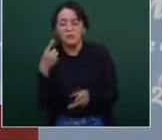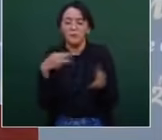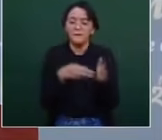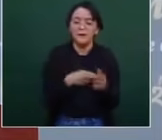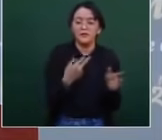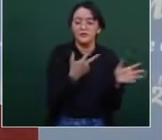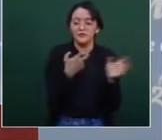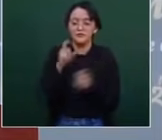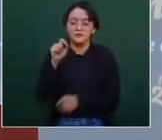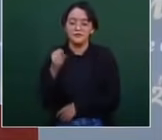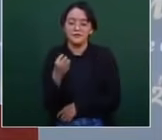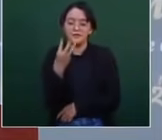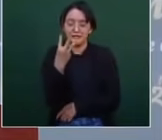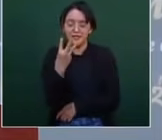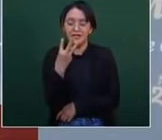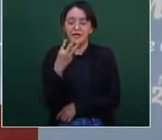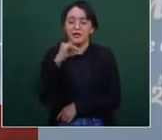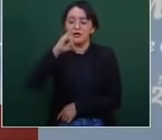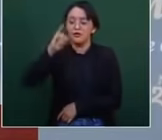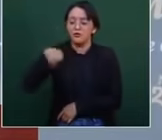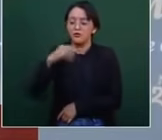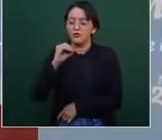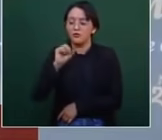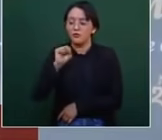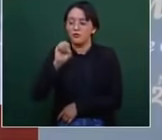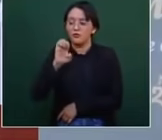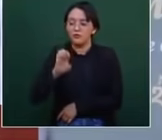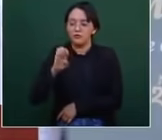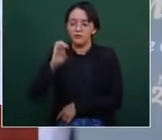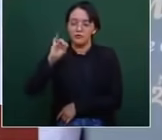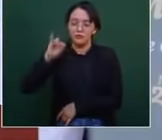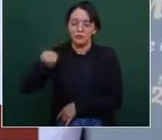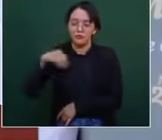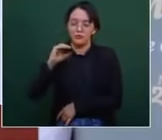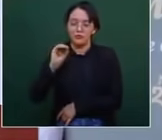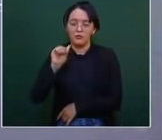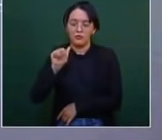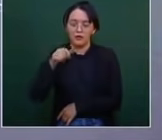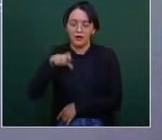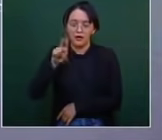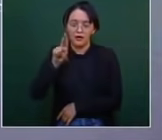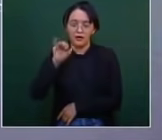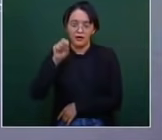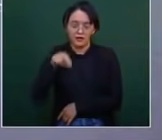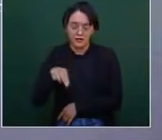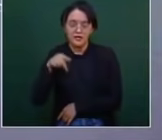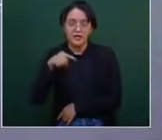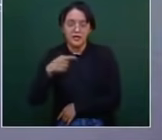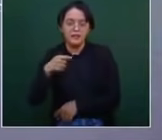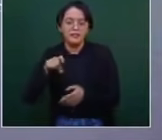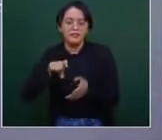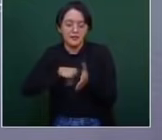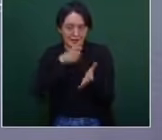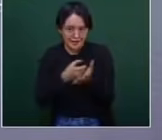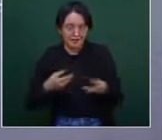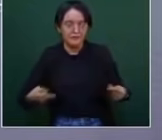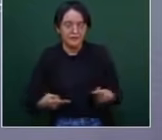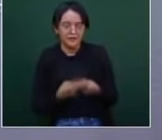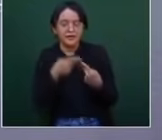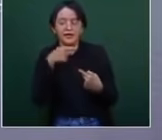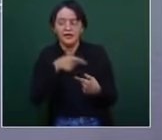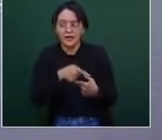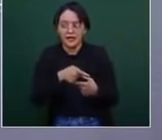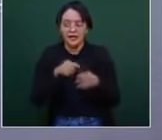en Jalapa, Veracruz, y quien era por entonces secretario de Guerra y Marina, logró que el Congreso